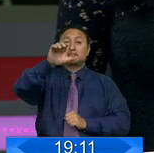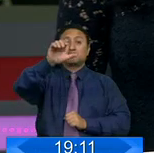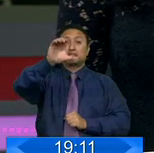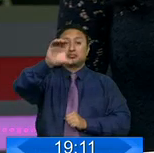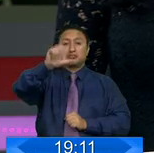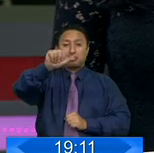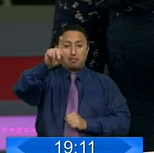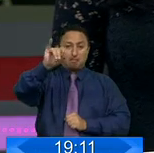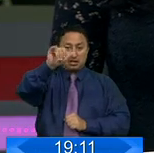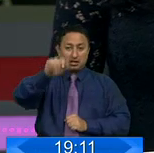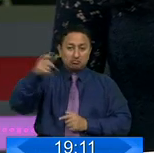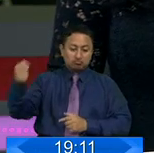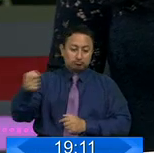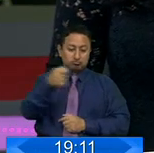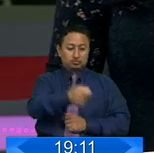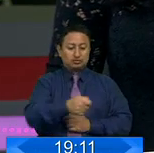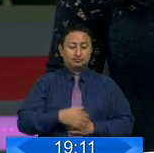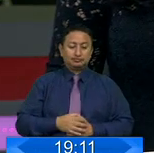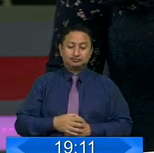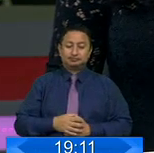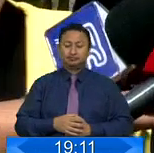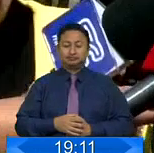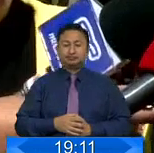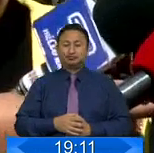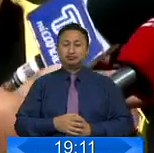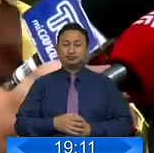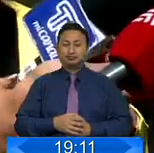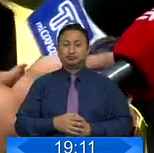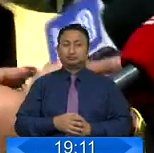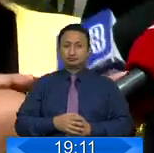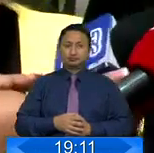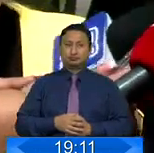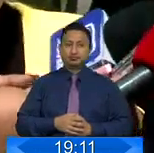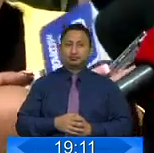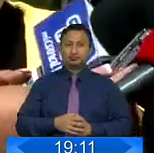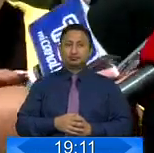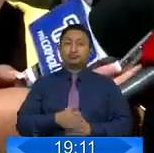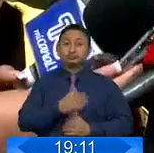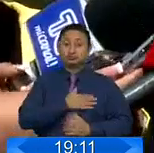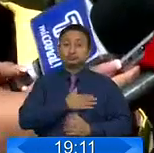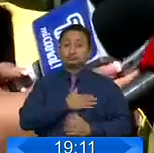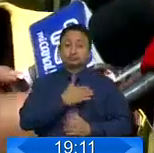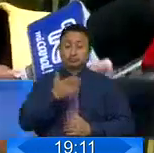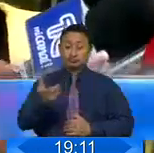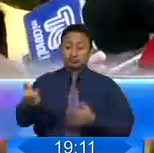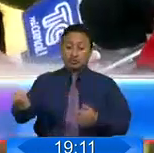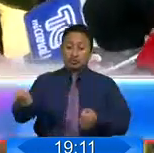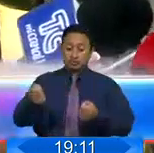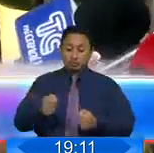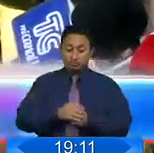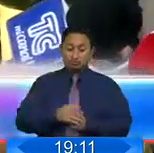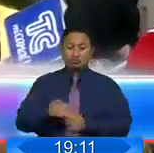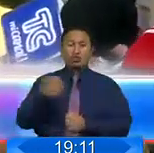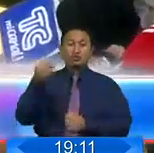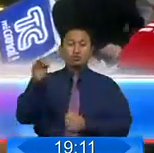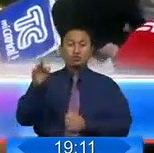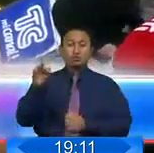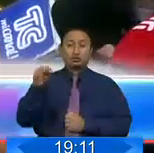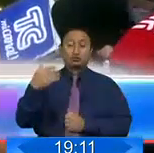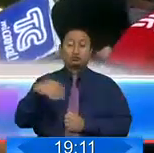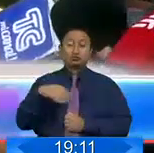sentenciado por varios delitos. En cuanto que a nuestras manos ha llegado una documentación muy